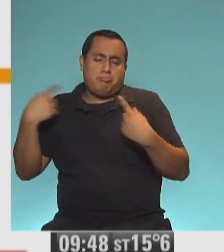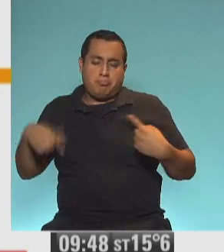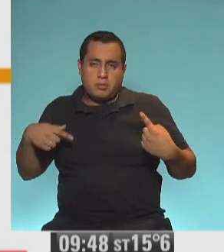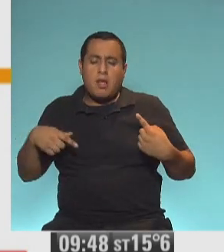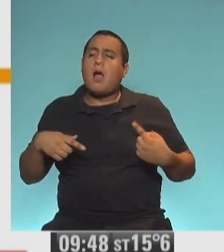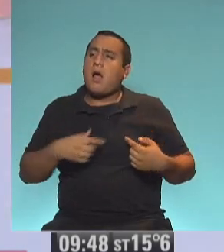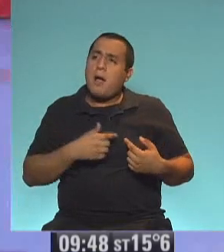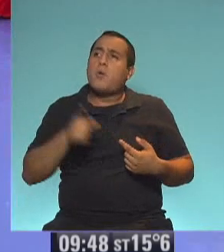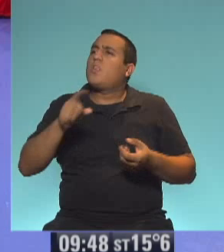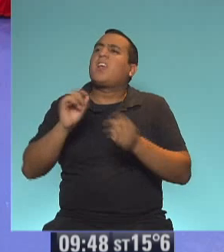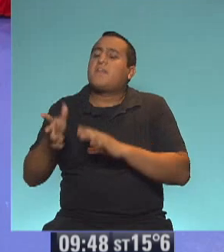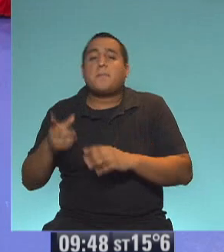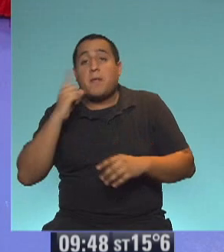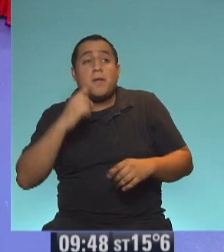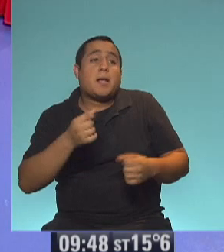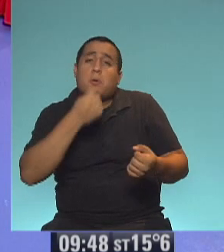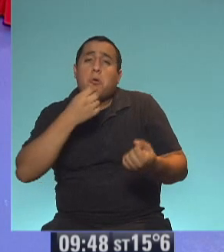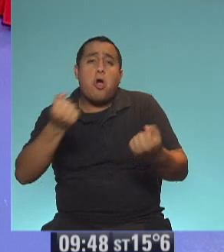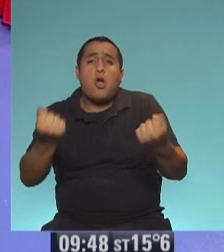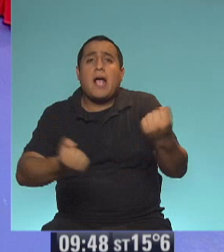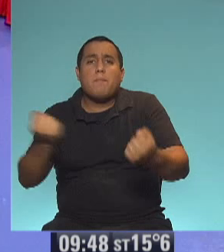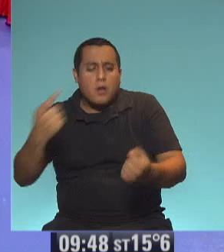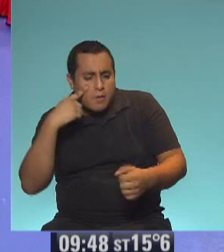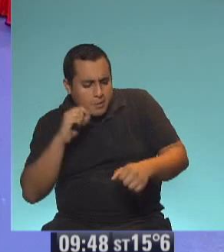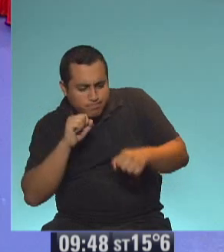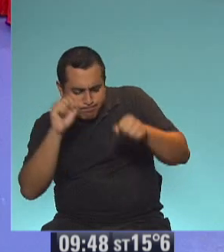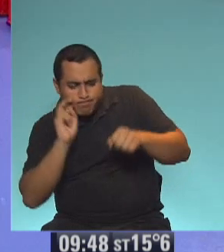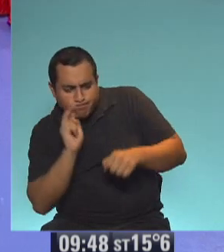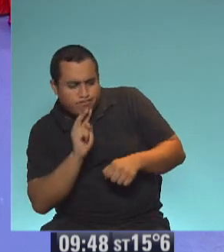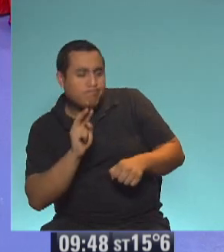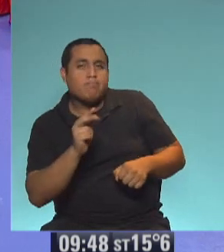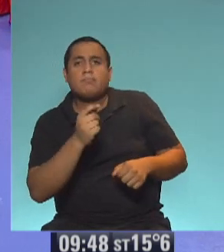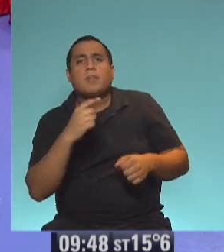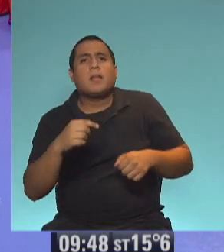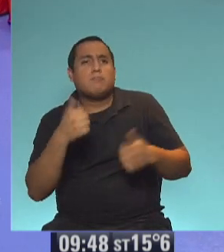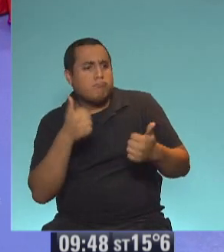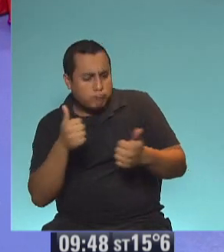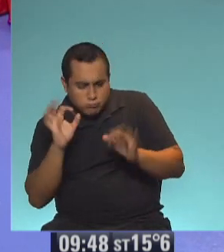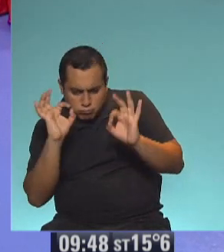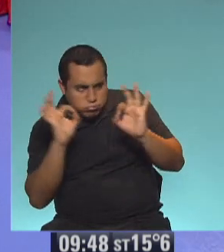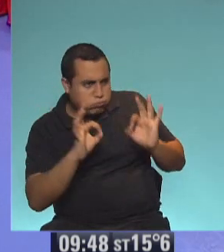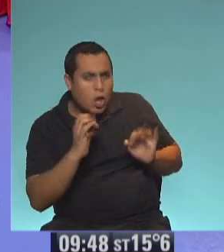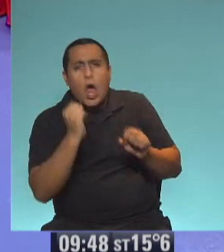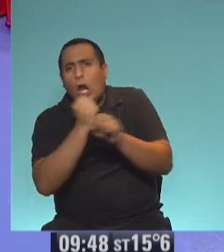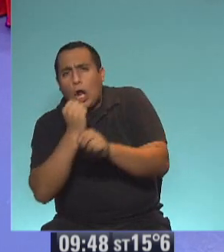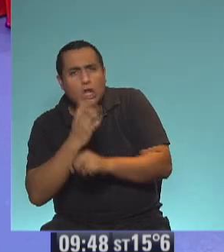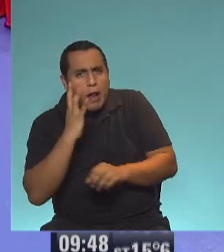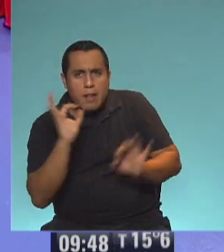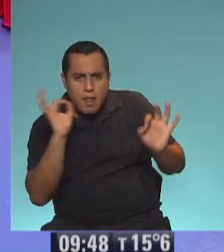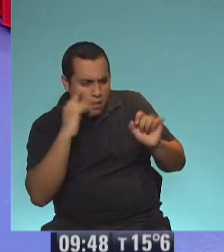ya revisamos los camiones. La primera función es revisar los camiones que estén en